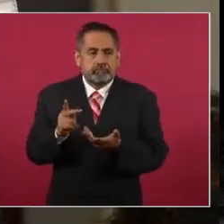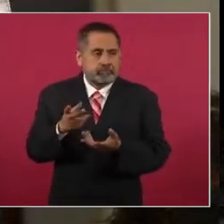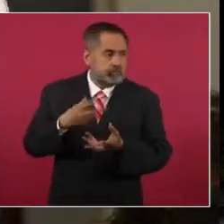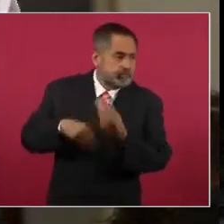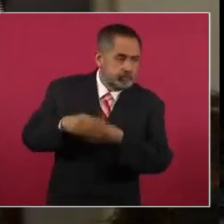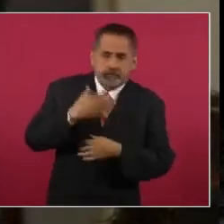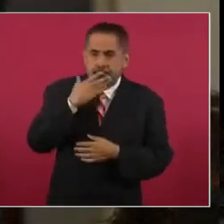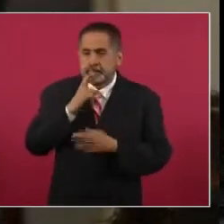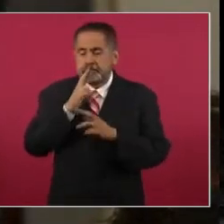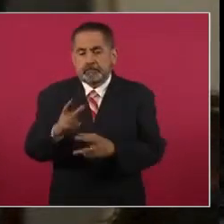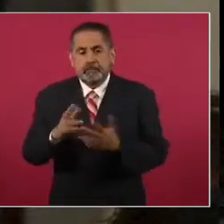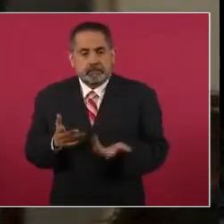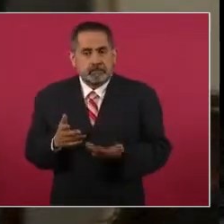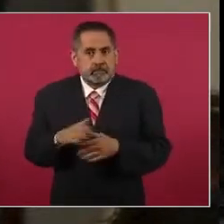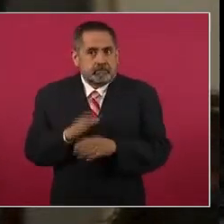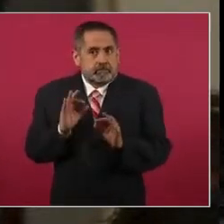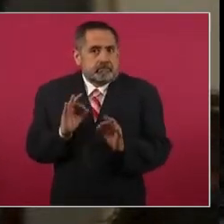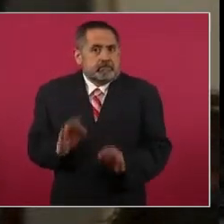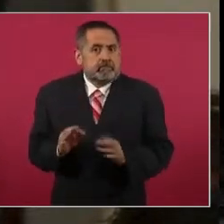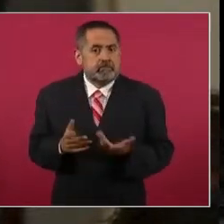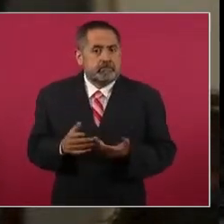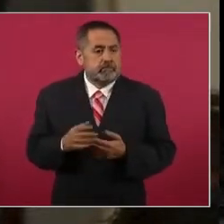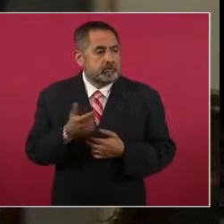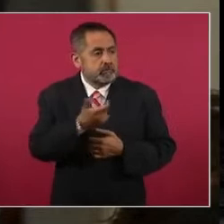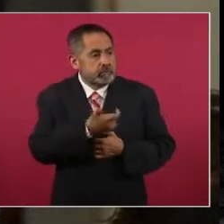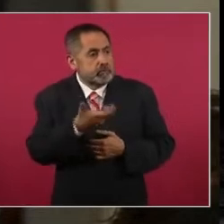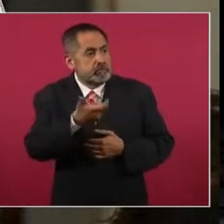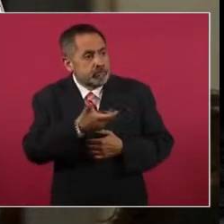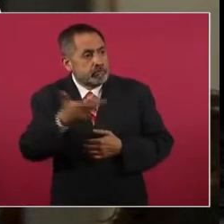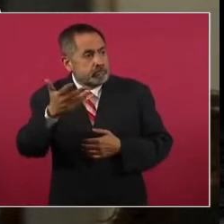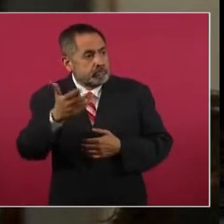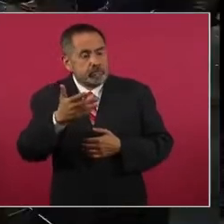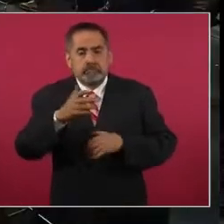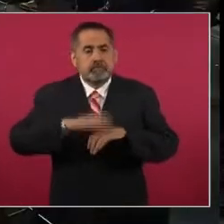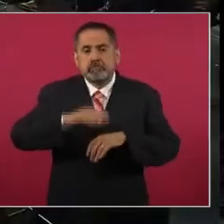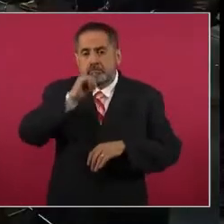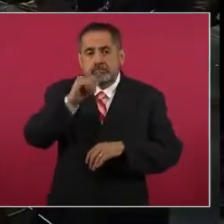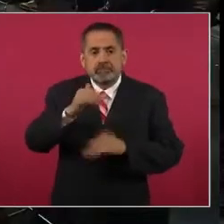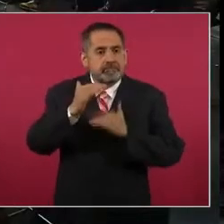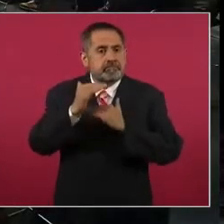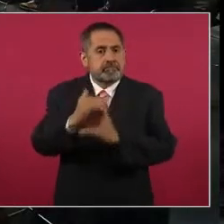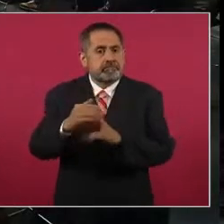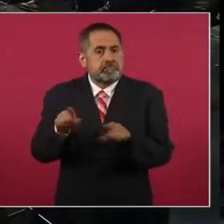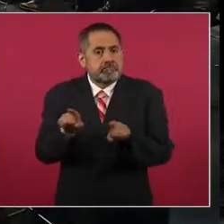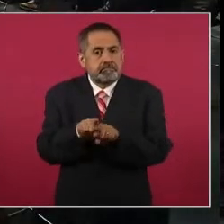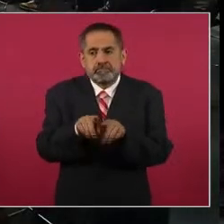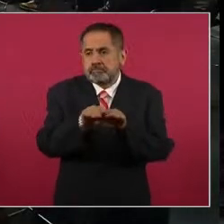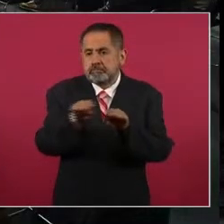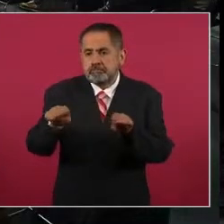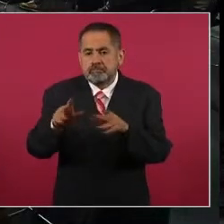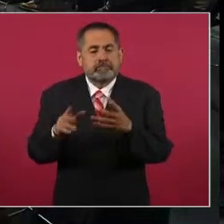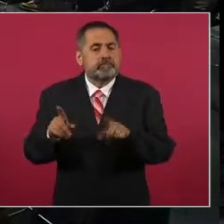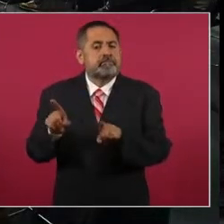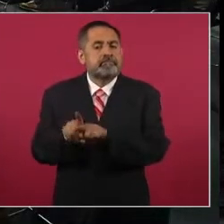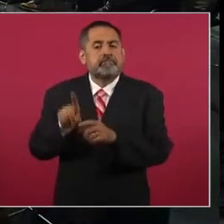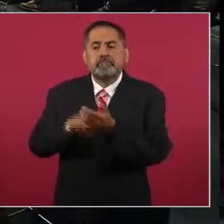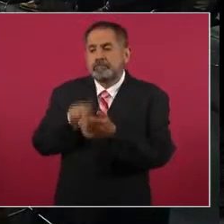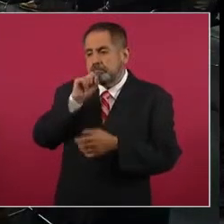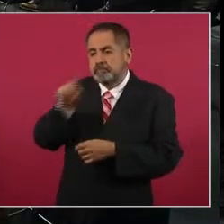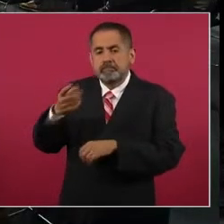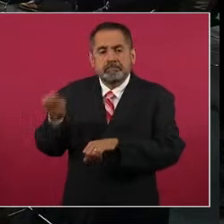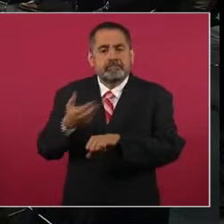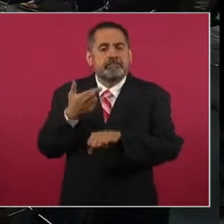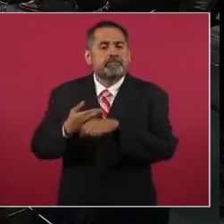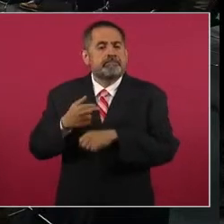resultados porque no ha subido el precio de los combustibles y como nos dijo el secretario de hacienda